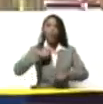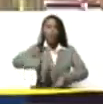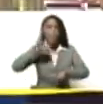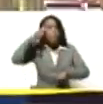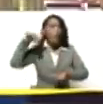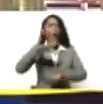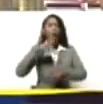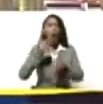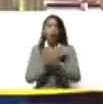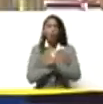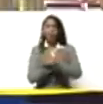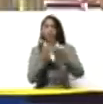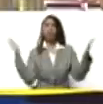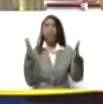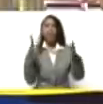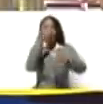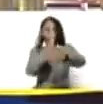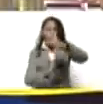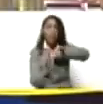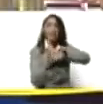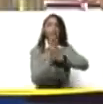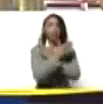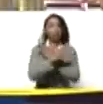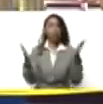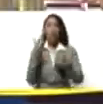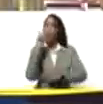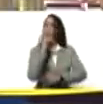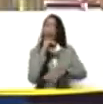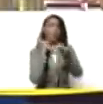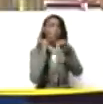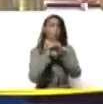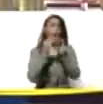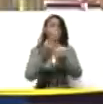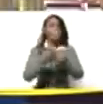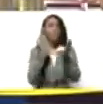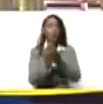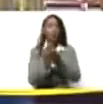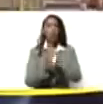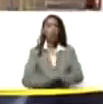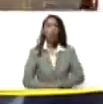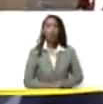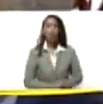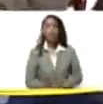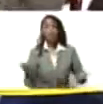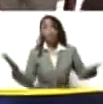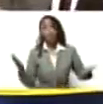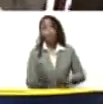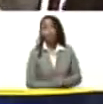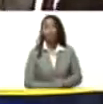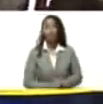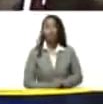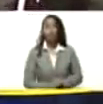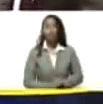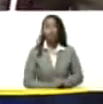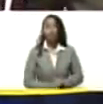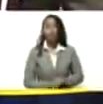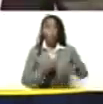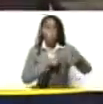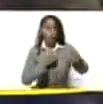generoso noble y solidario no encontrarás en el mundo padre ese corazón